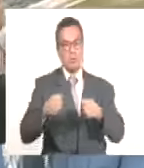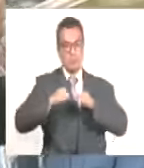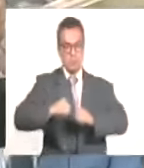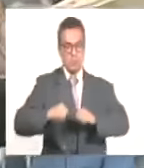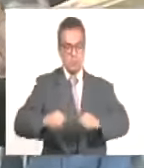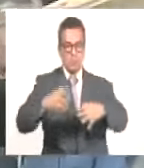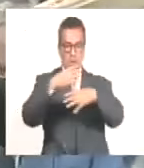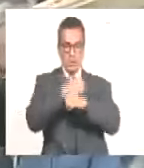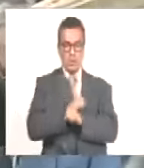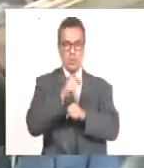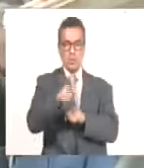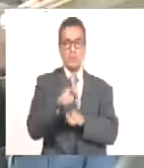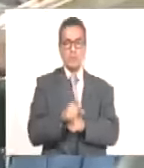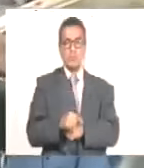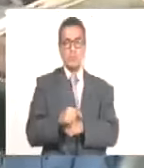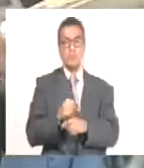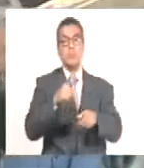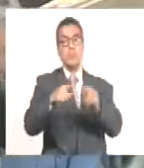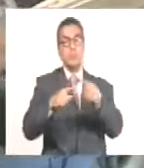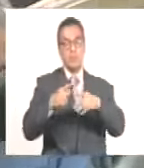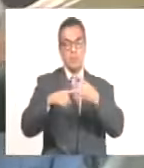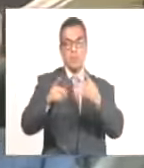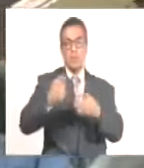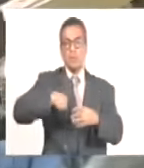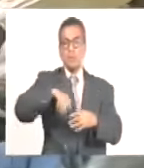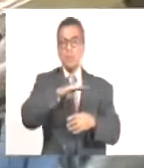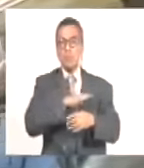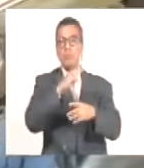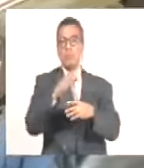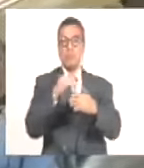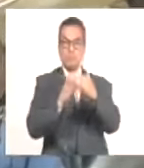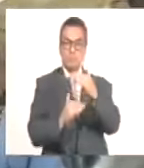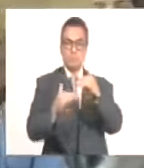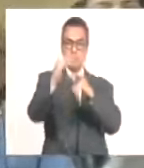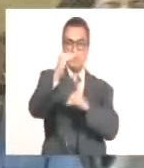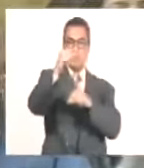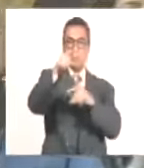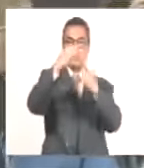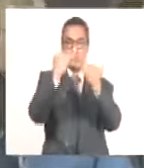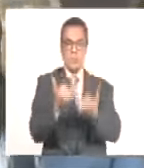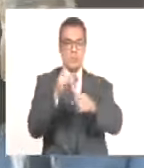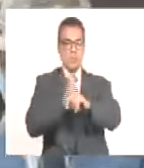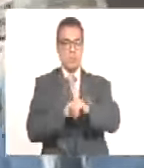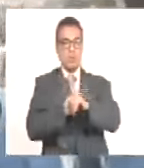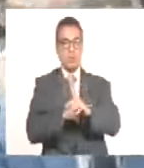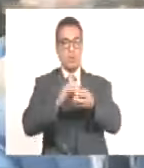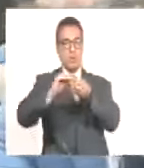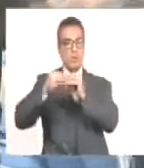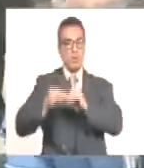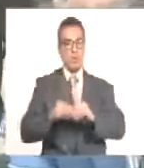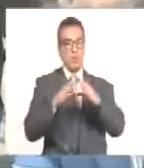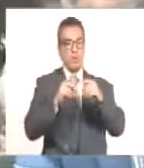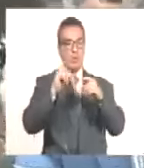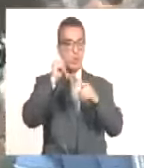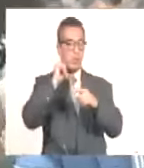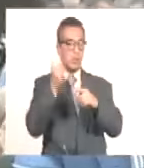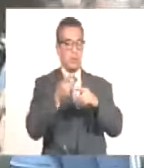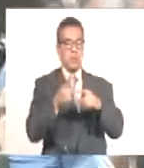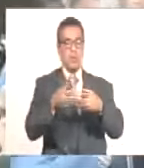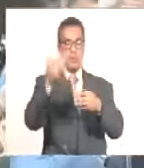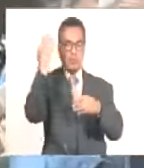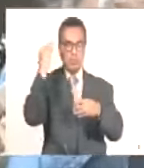en la confianza de que habiendo llegado nuestra causa a su máximo, ya es tiempo de reparar los antiguos